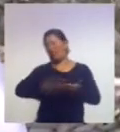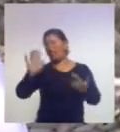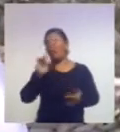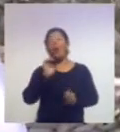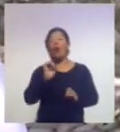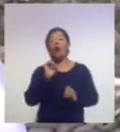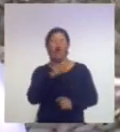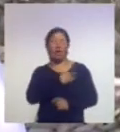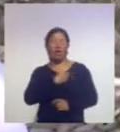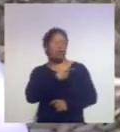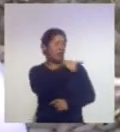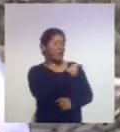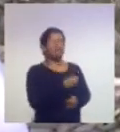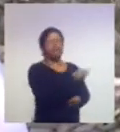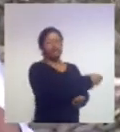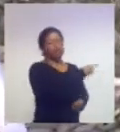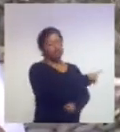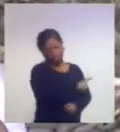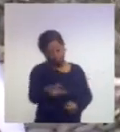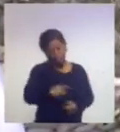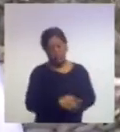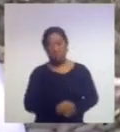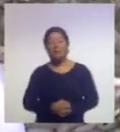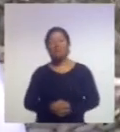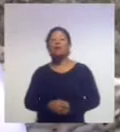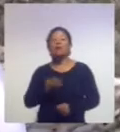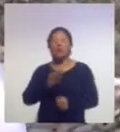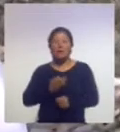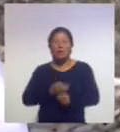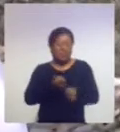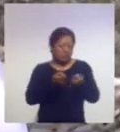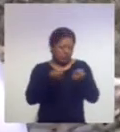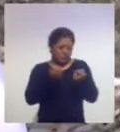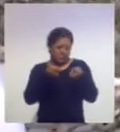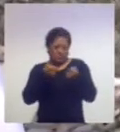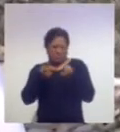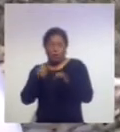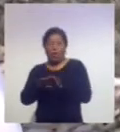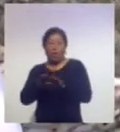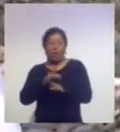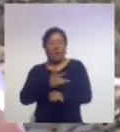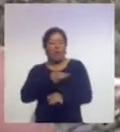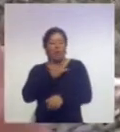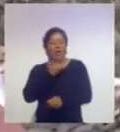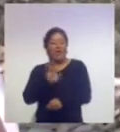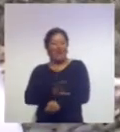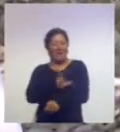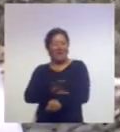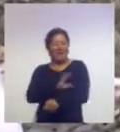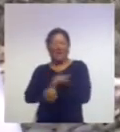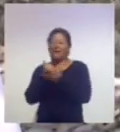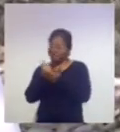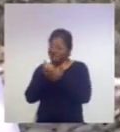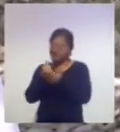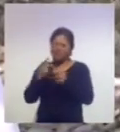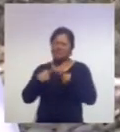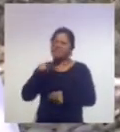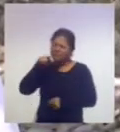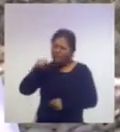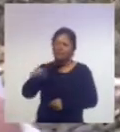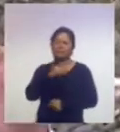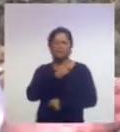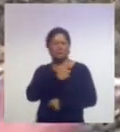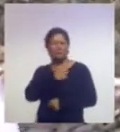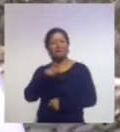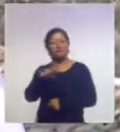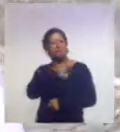hijos. Sin embargo, aquí tratamos de controlar estas emociones y ayudar a las personas que pudieran hacerlo por sí solos